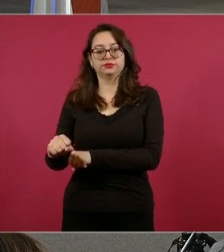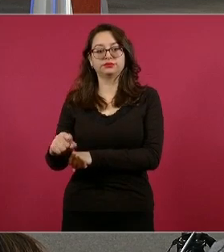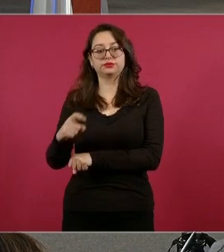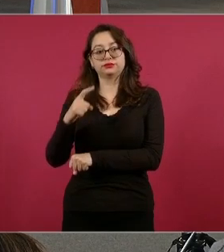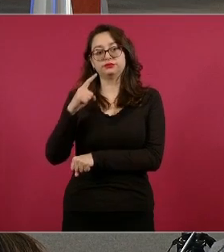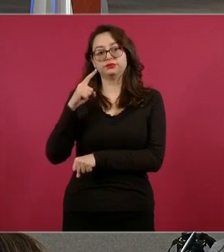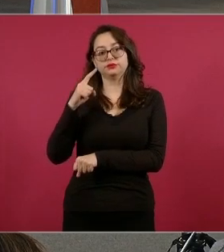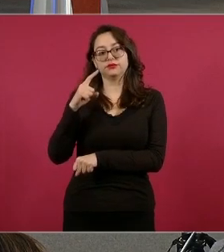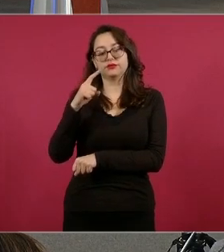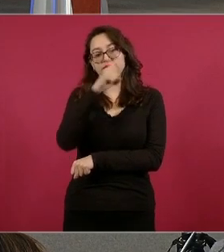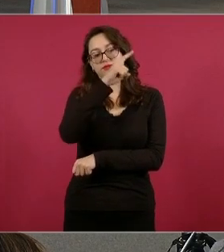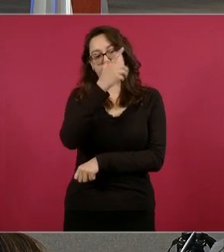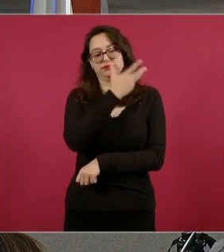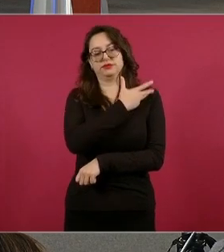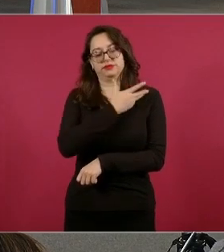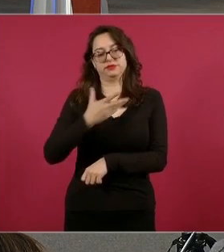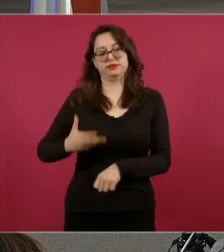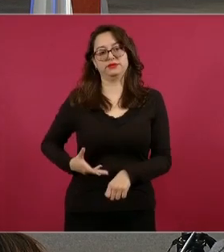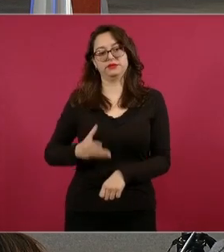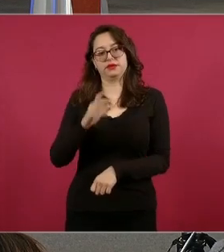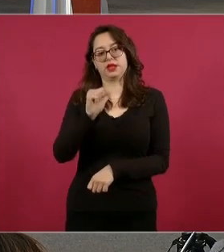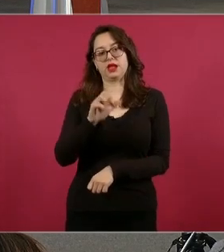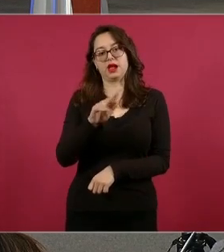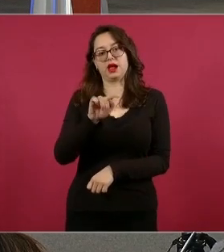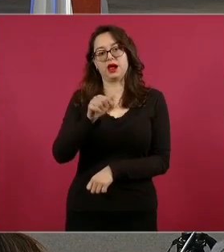del presidente Carter, que todavía vive,